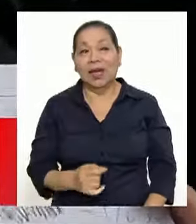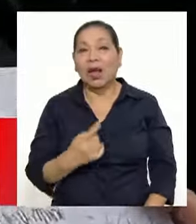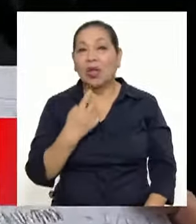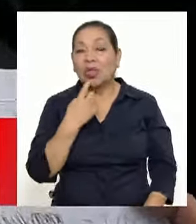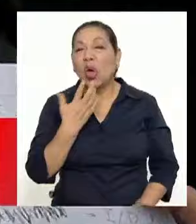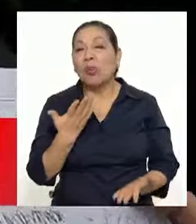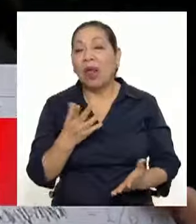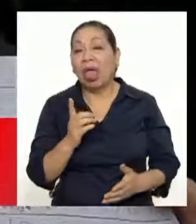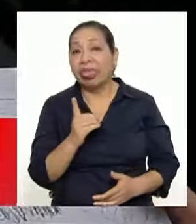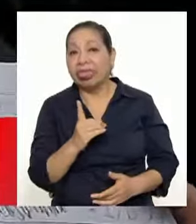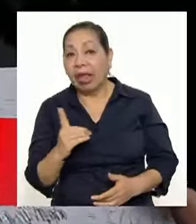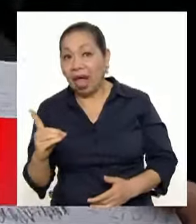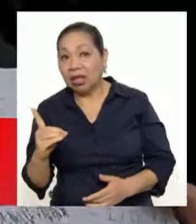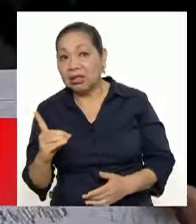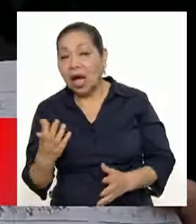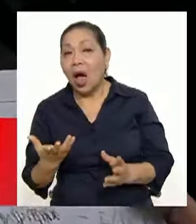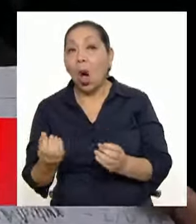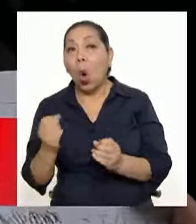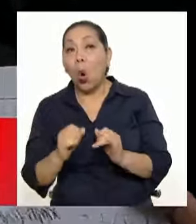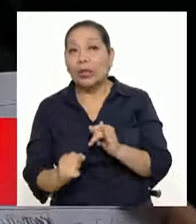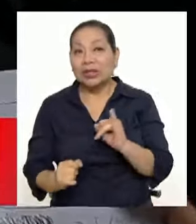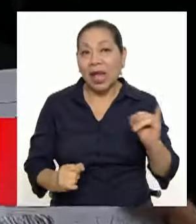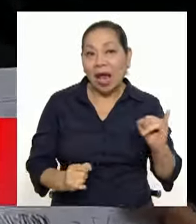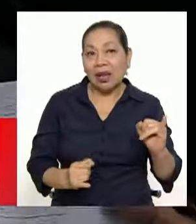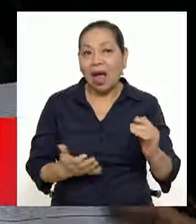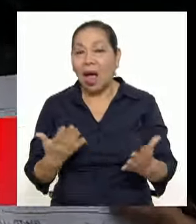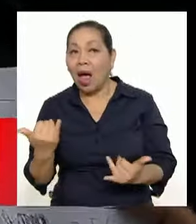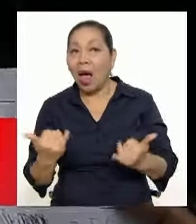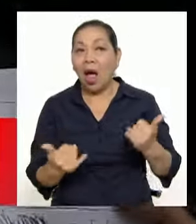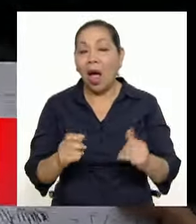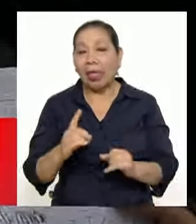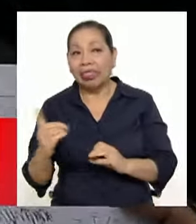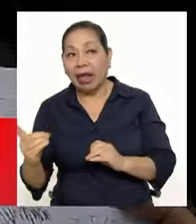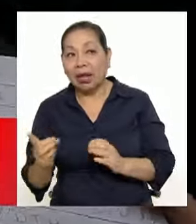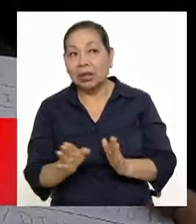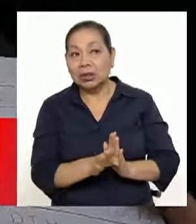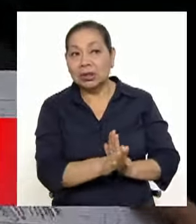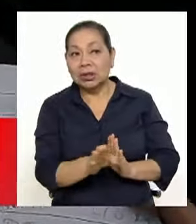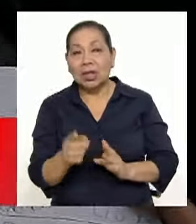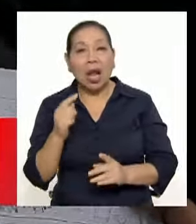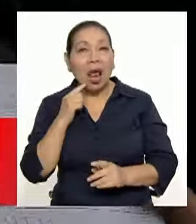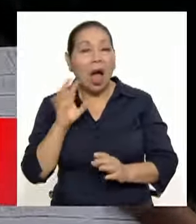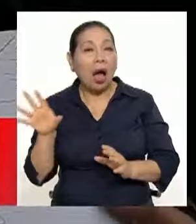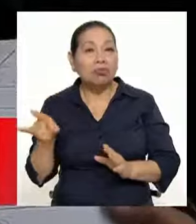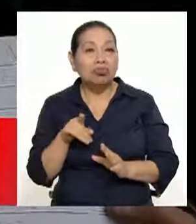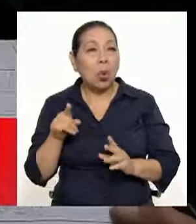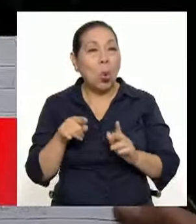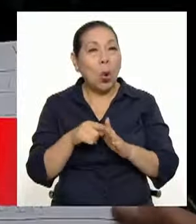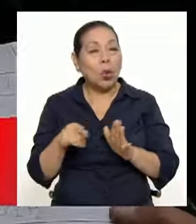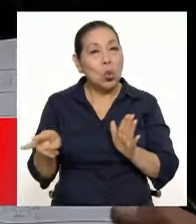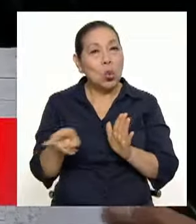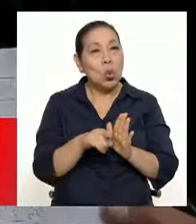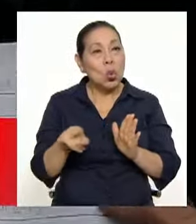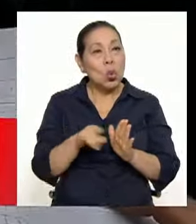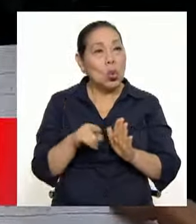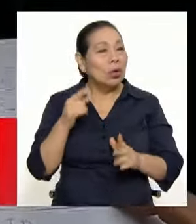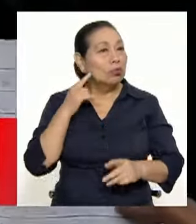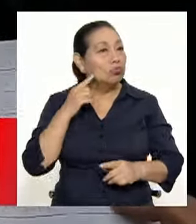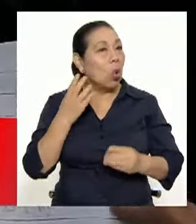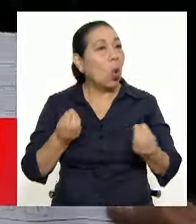Derecha para izquierda, derecha menos. Derecha para izquierda, derecha menos. La que viene, 100.